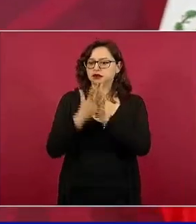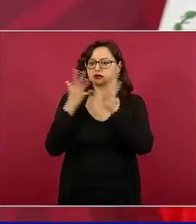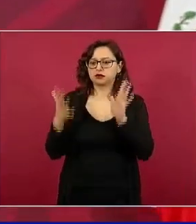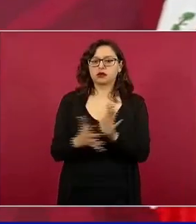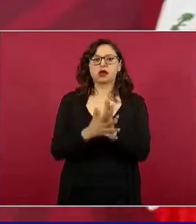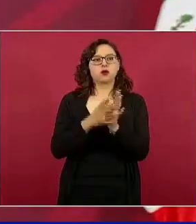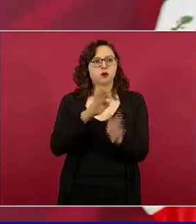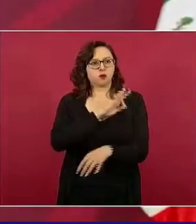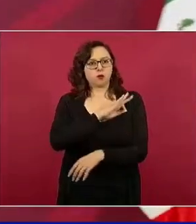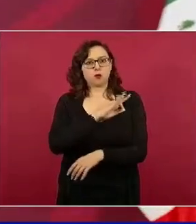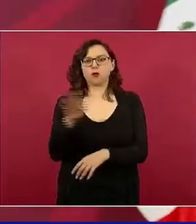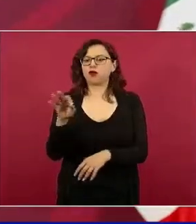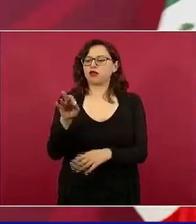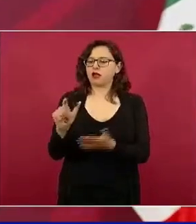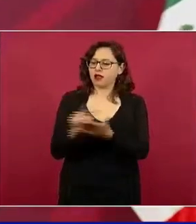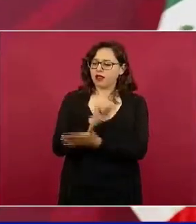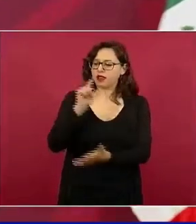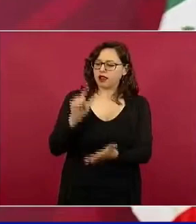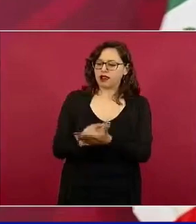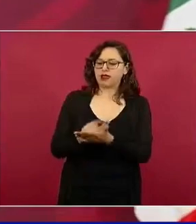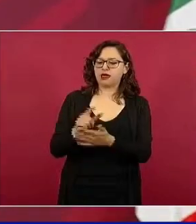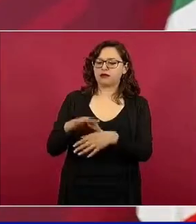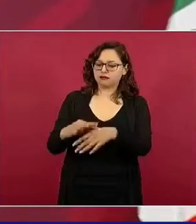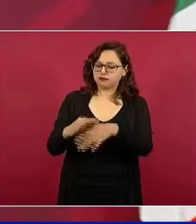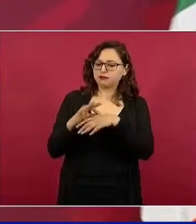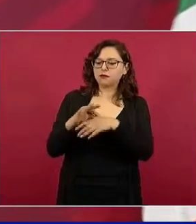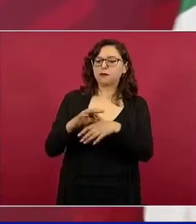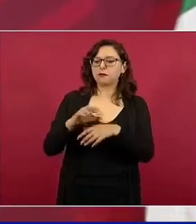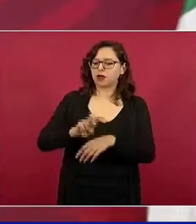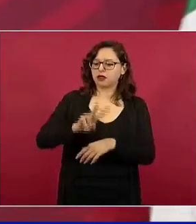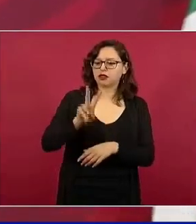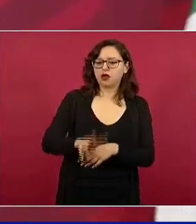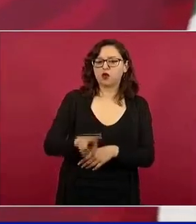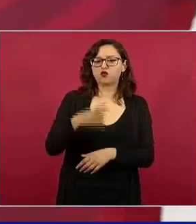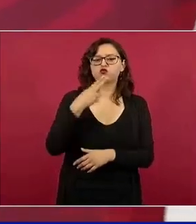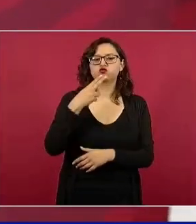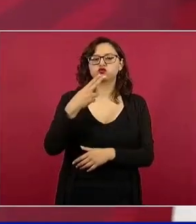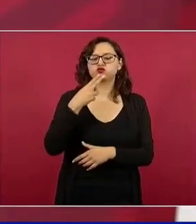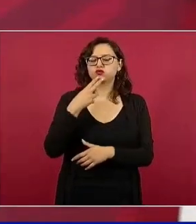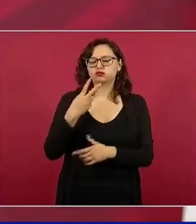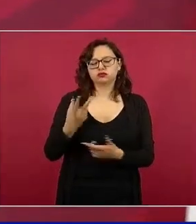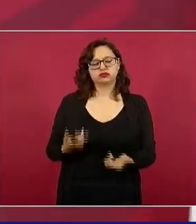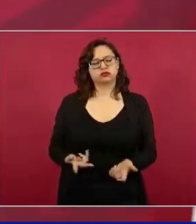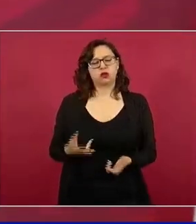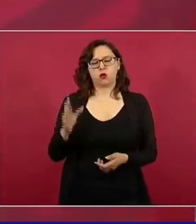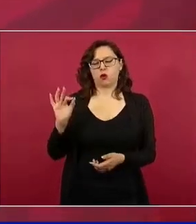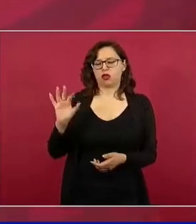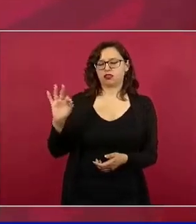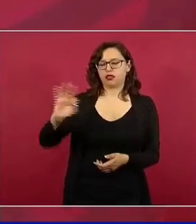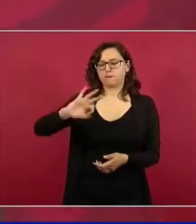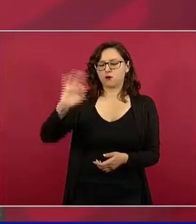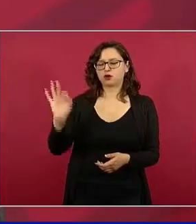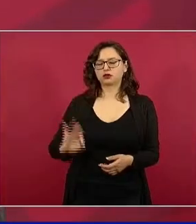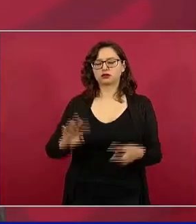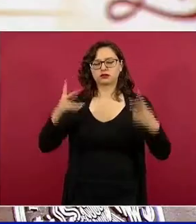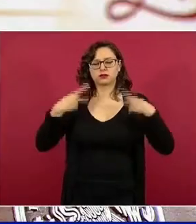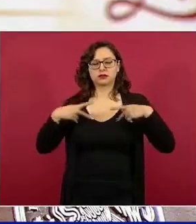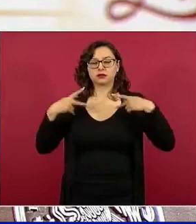Pensamos que es muy alto lo del 40% de participación.